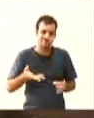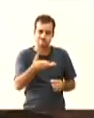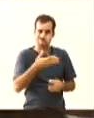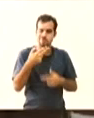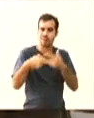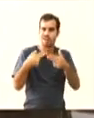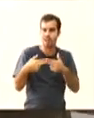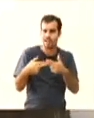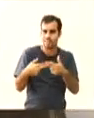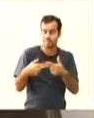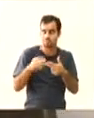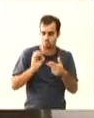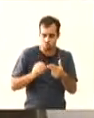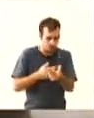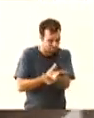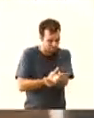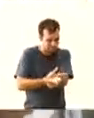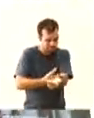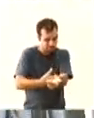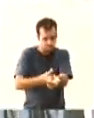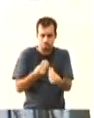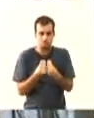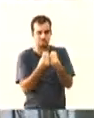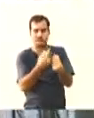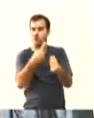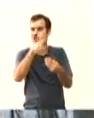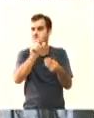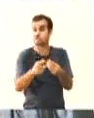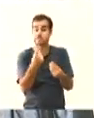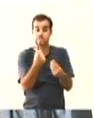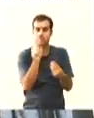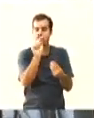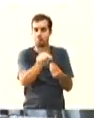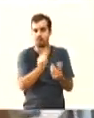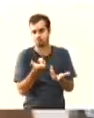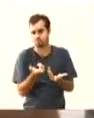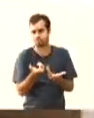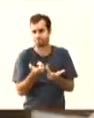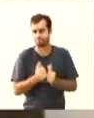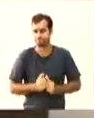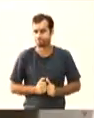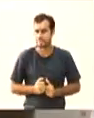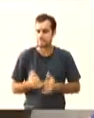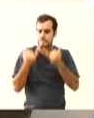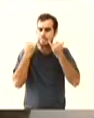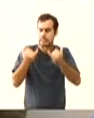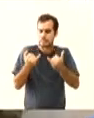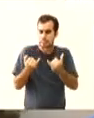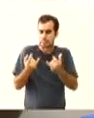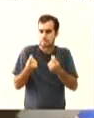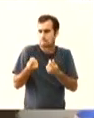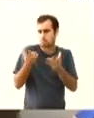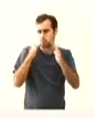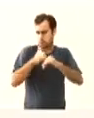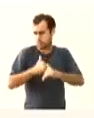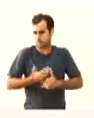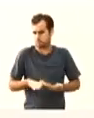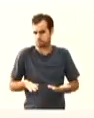grandeza de desprenderse de una parte de sí para donarla a otra persona, sin que medie ningún tipo de interés o beneficio